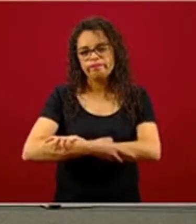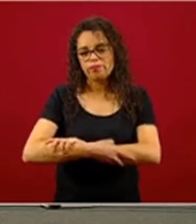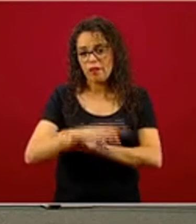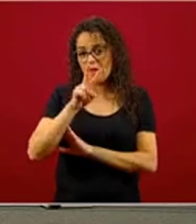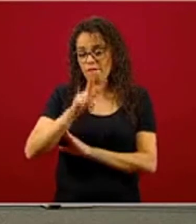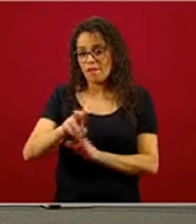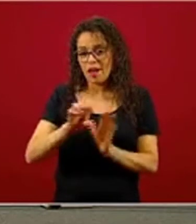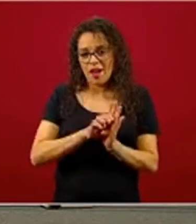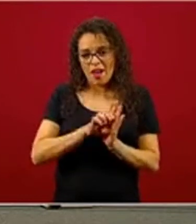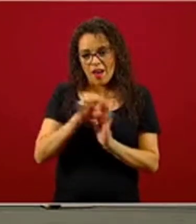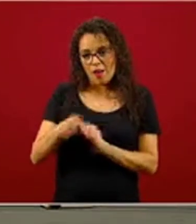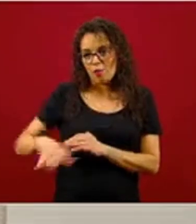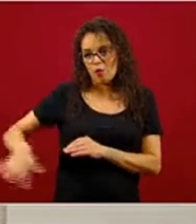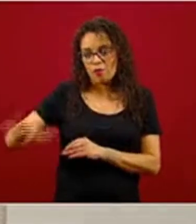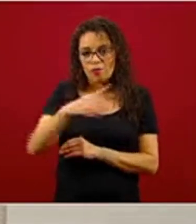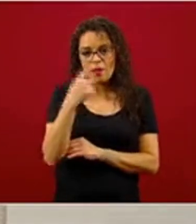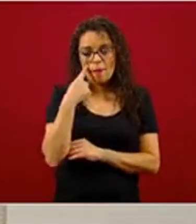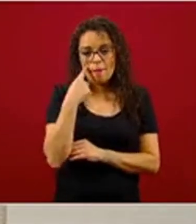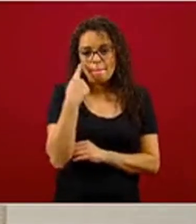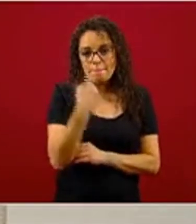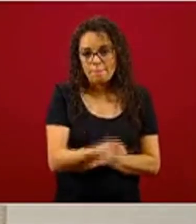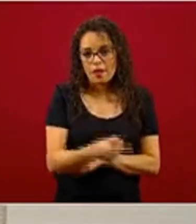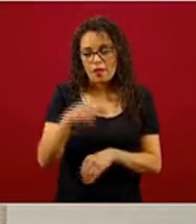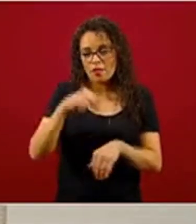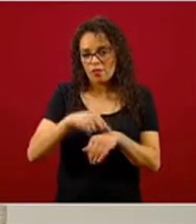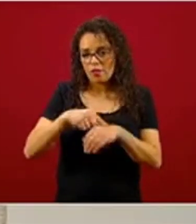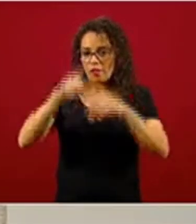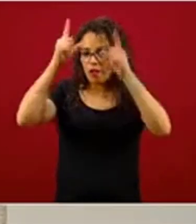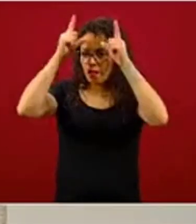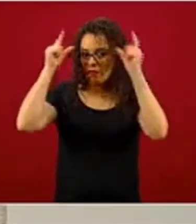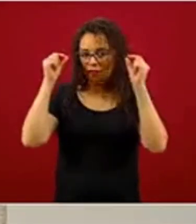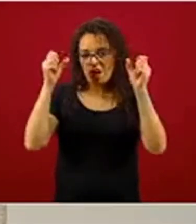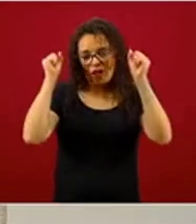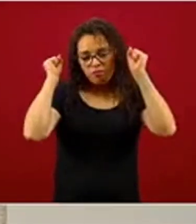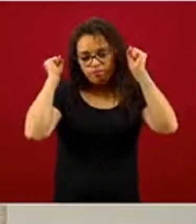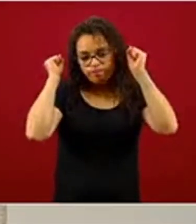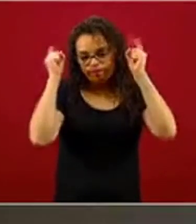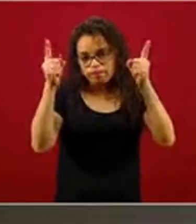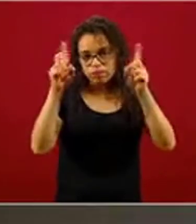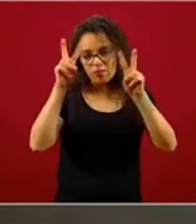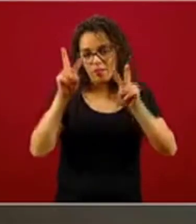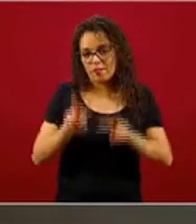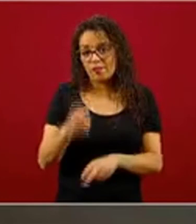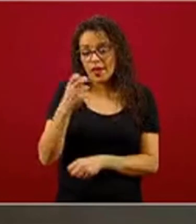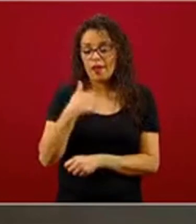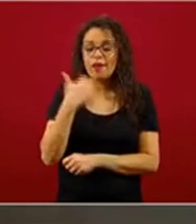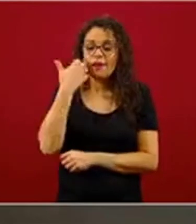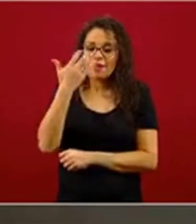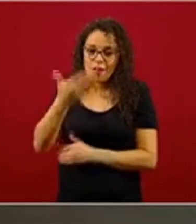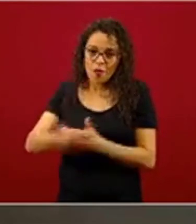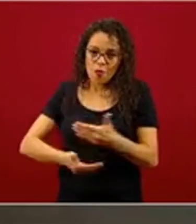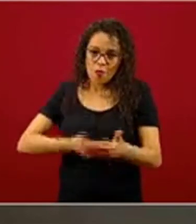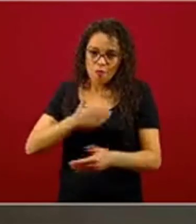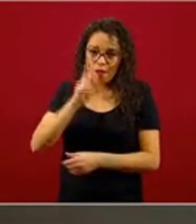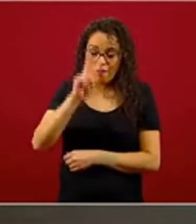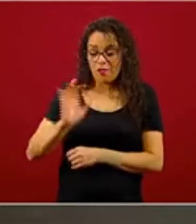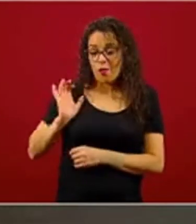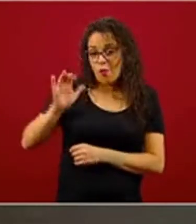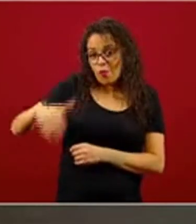los médicos, las médicas, los enfermeros y las enfermeras. Por eso se los quisimos compartir, estamos muy orgullosos de